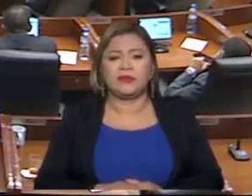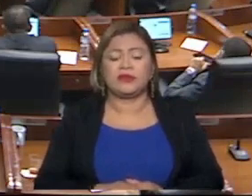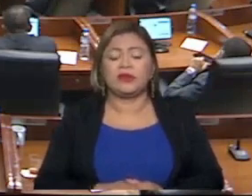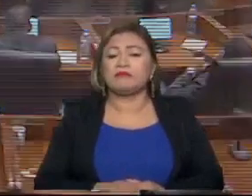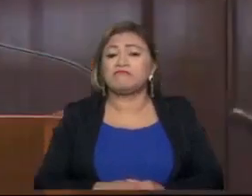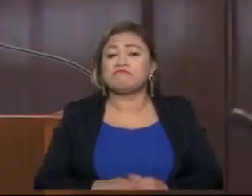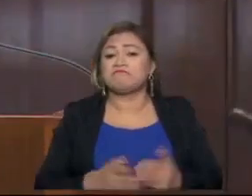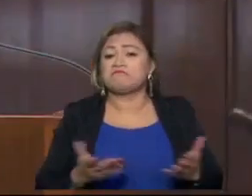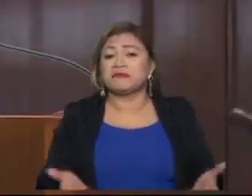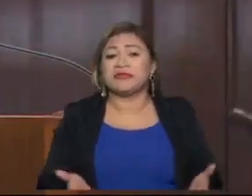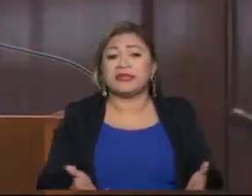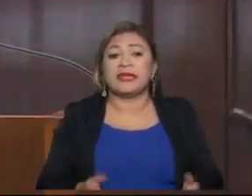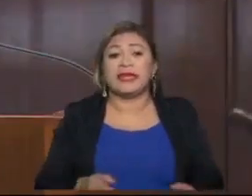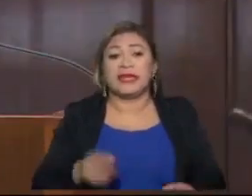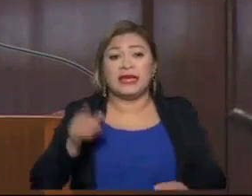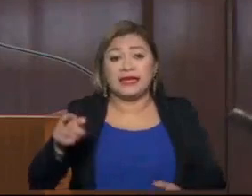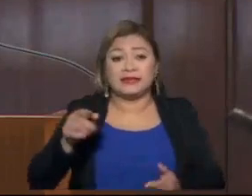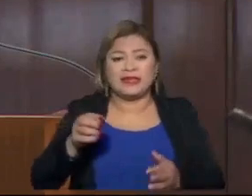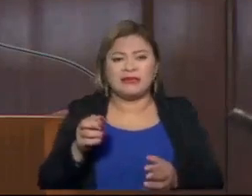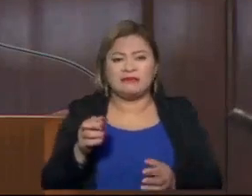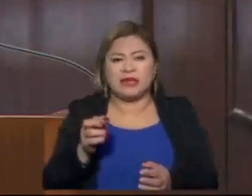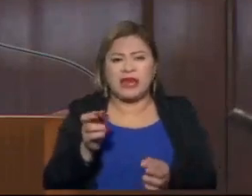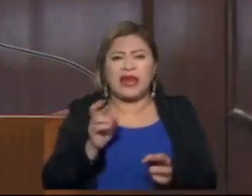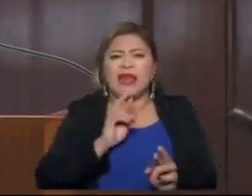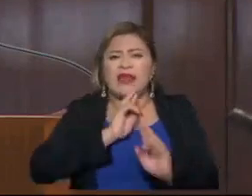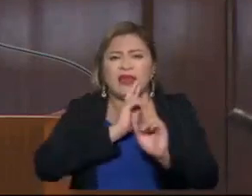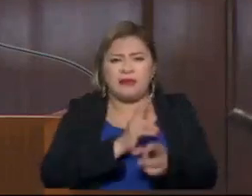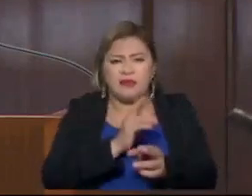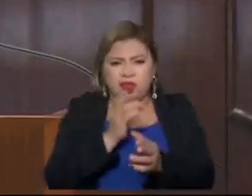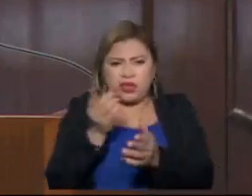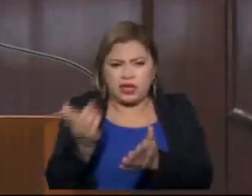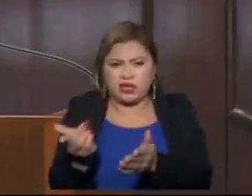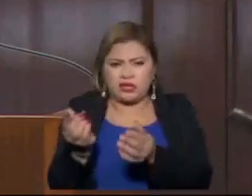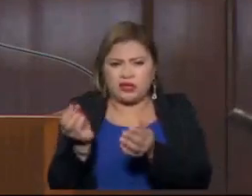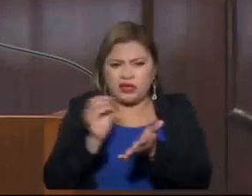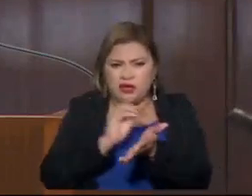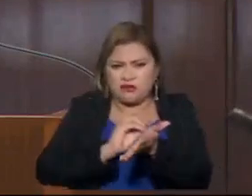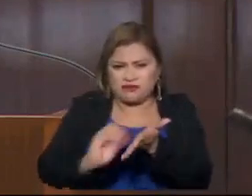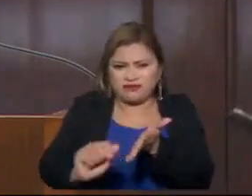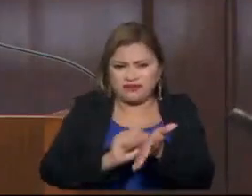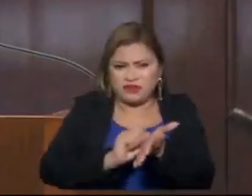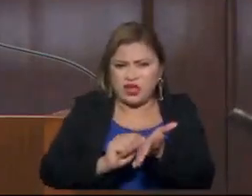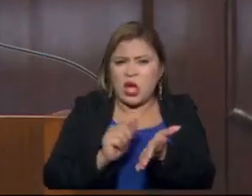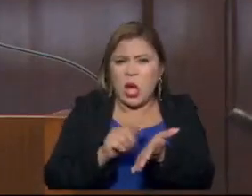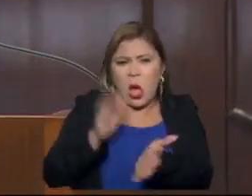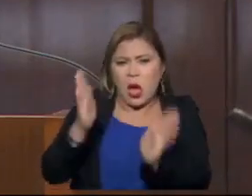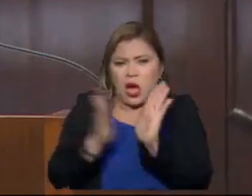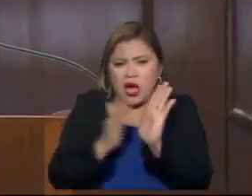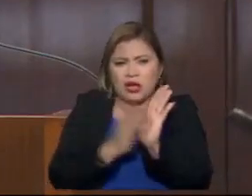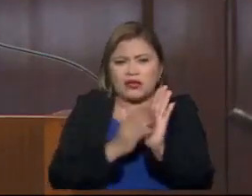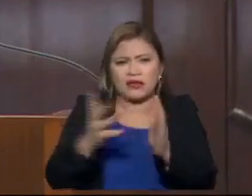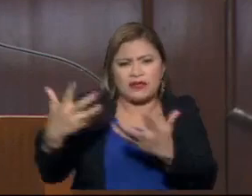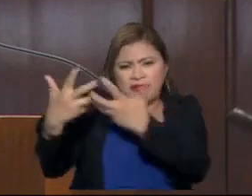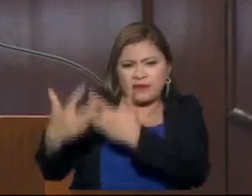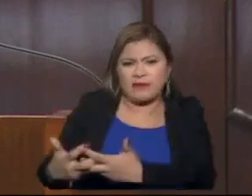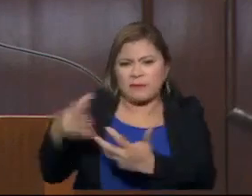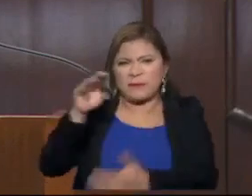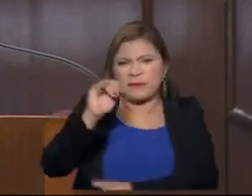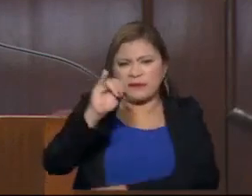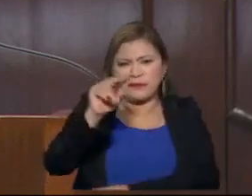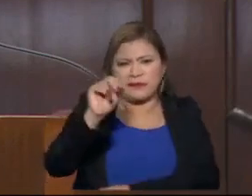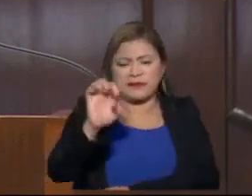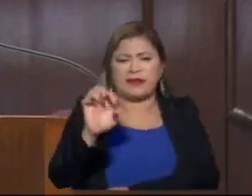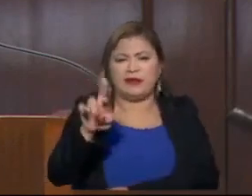El resultado del fallo de la Corte Suprema de Justicia sobre el contrato con Minera Panamá nos